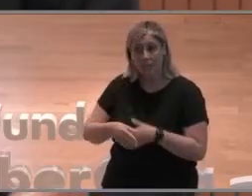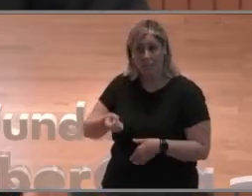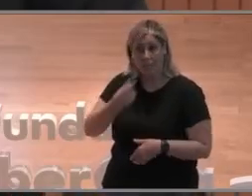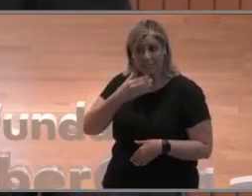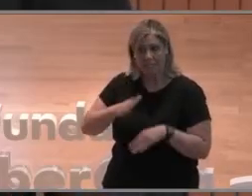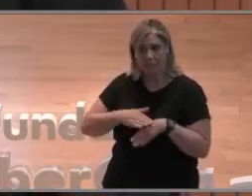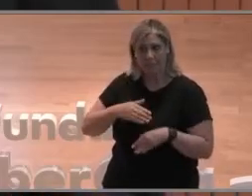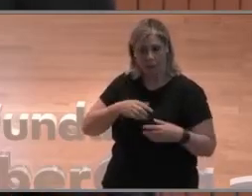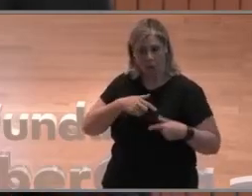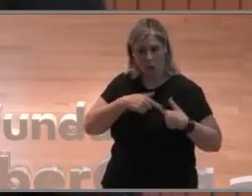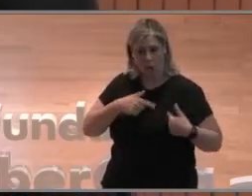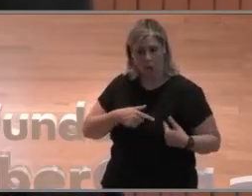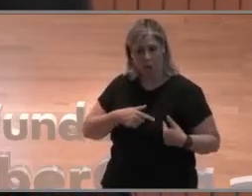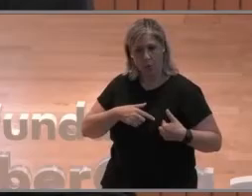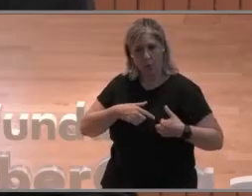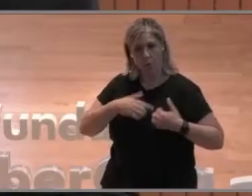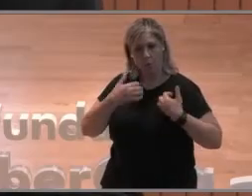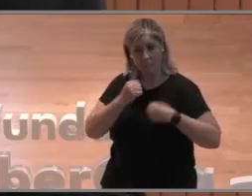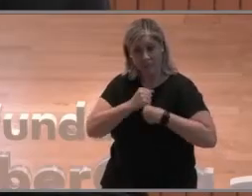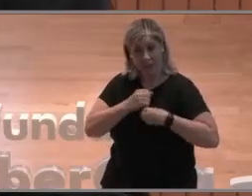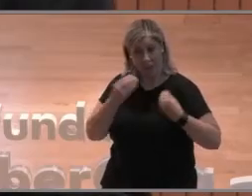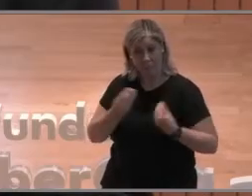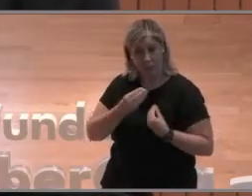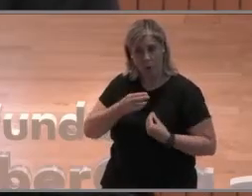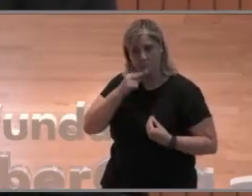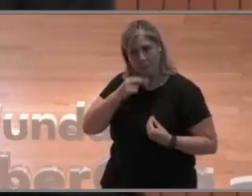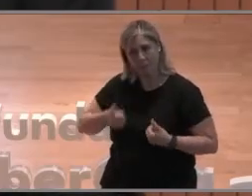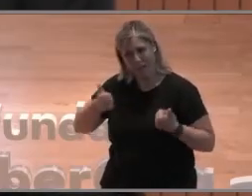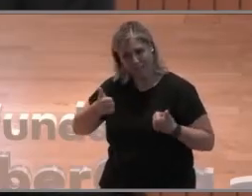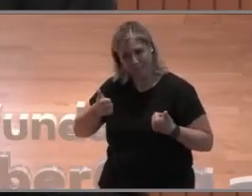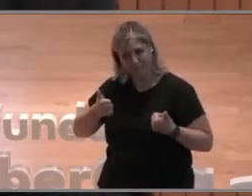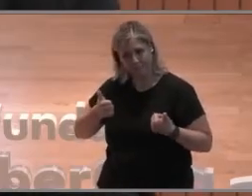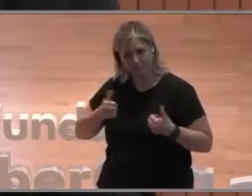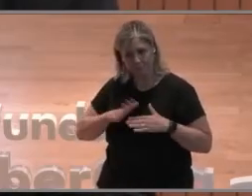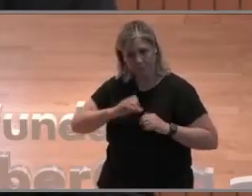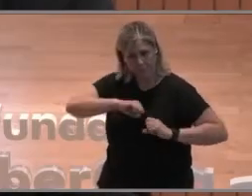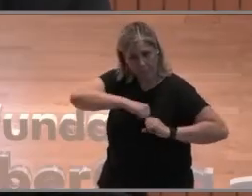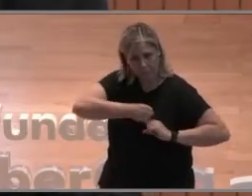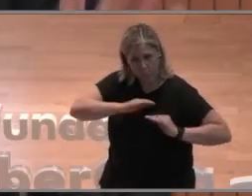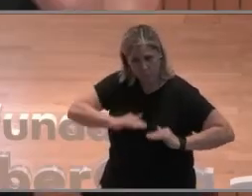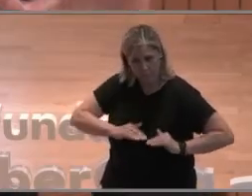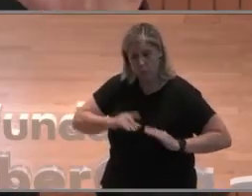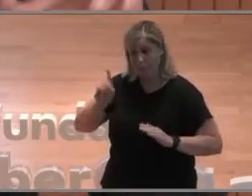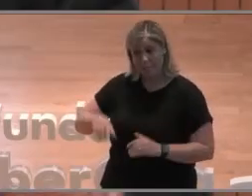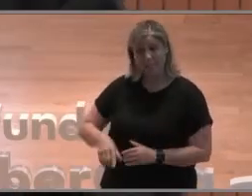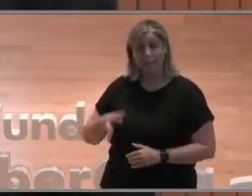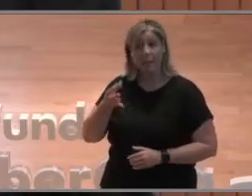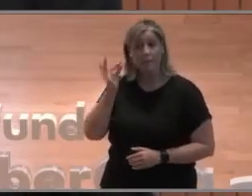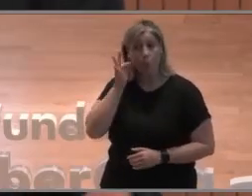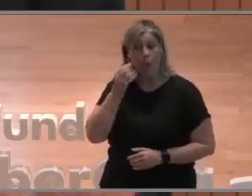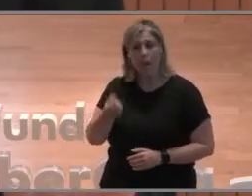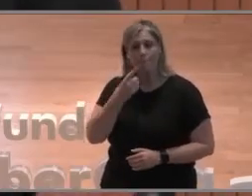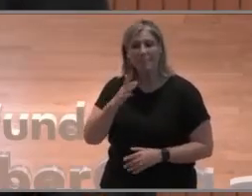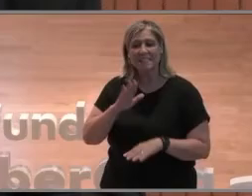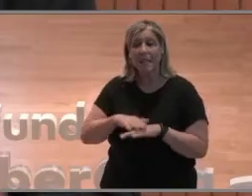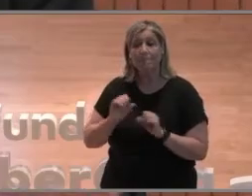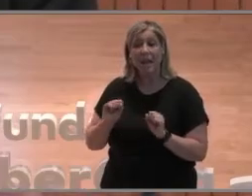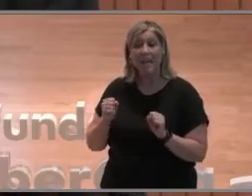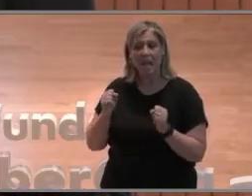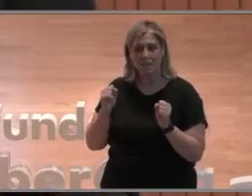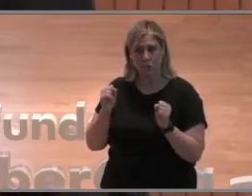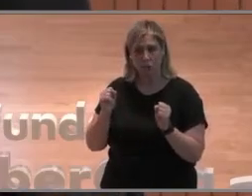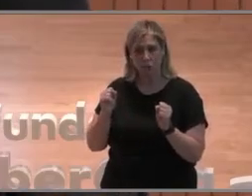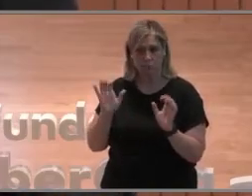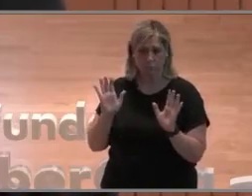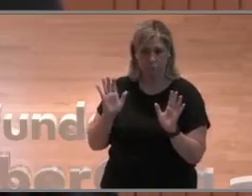que el corazón vaya un poquito más aliviado. También tomaba alguna pastilla para los nervios, lo digo así por no